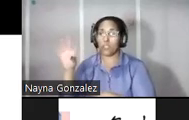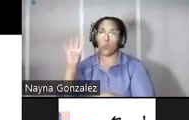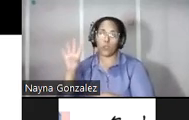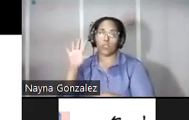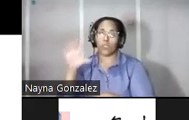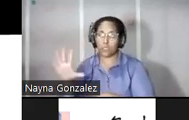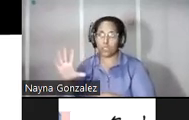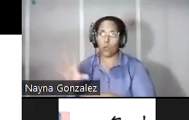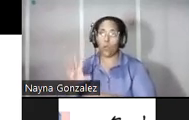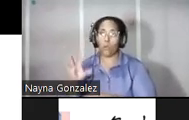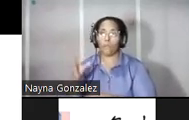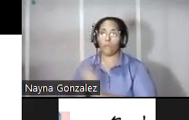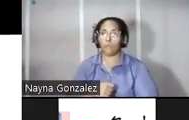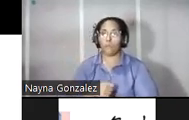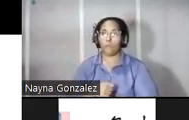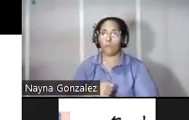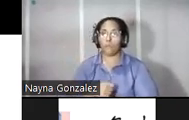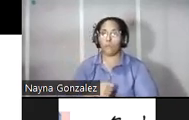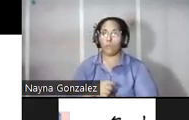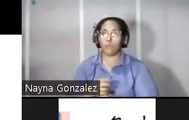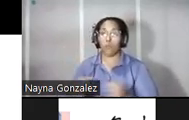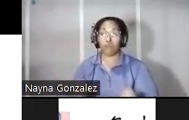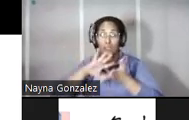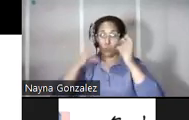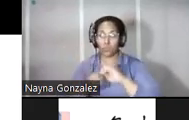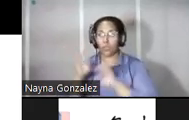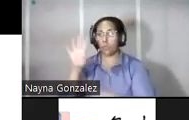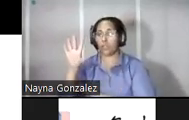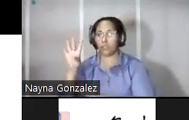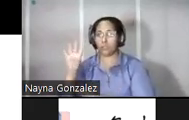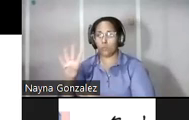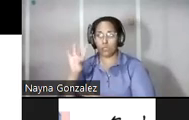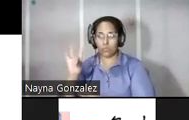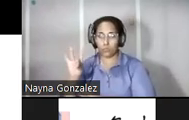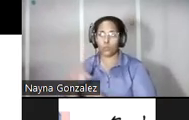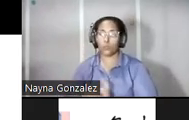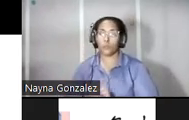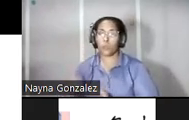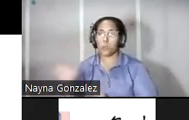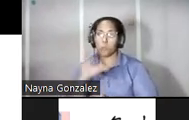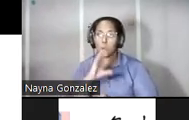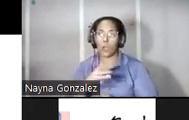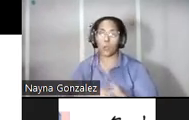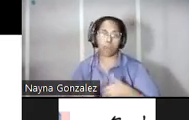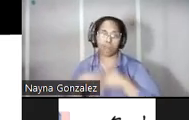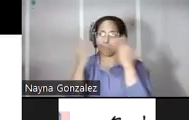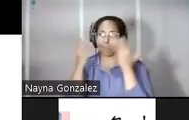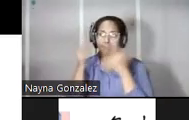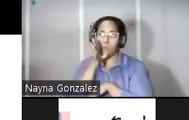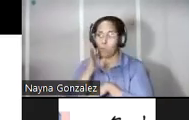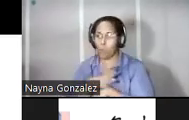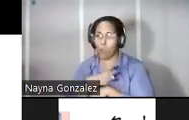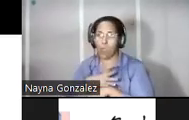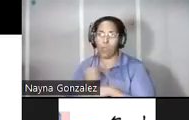son 18 que encontré buscando en las prensas otras cosas. No hay ninguna mujer que